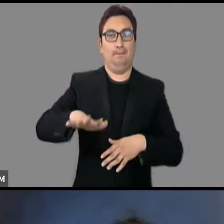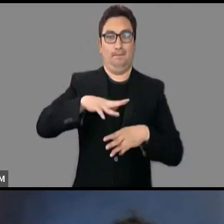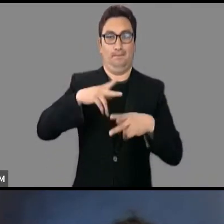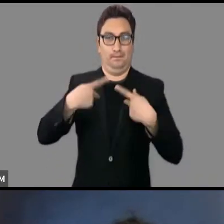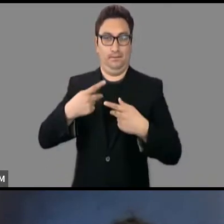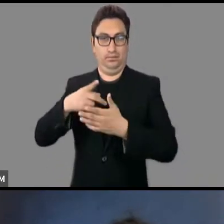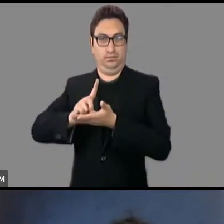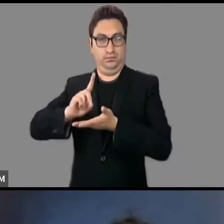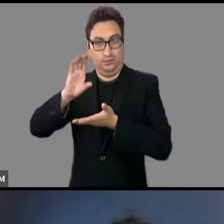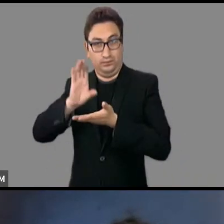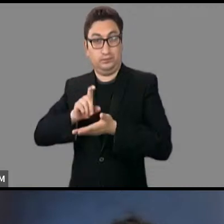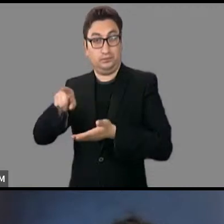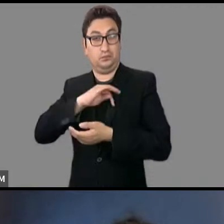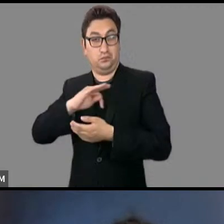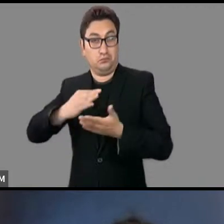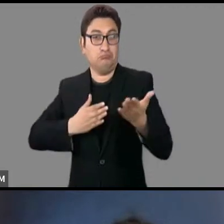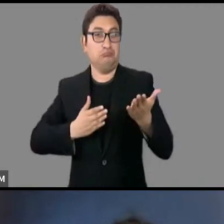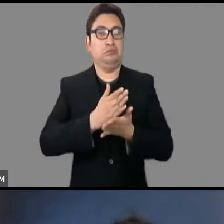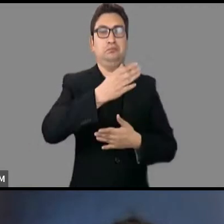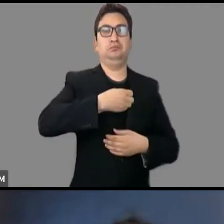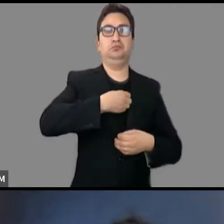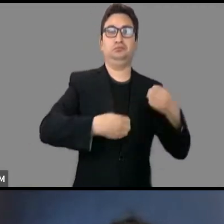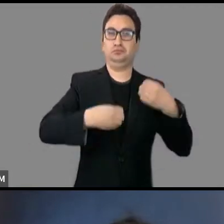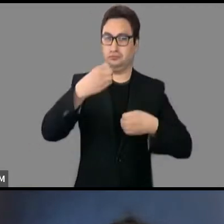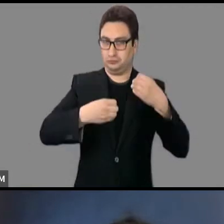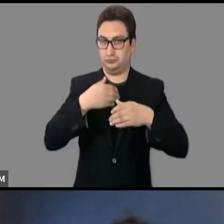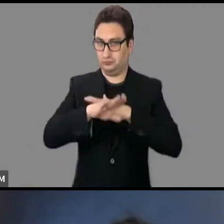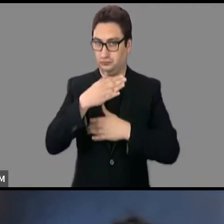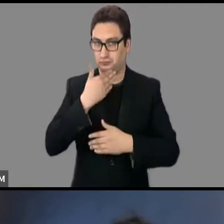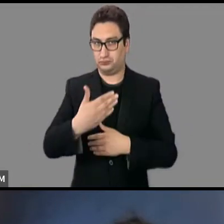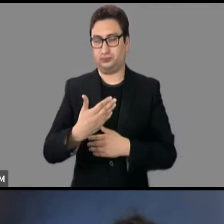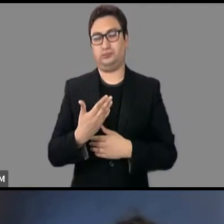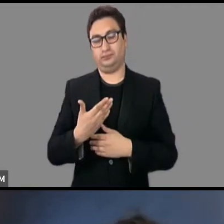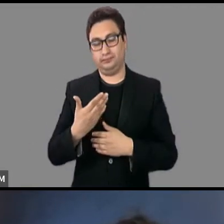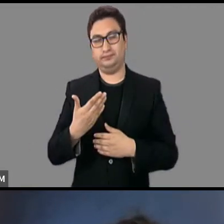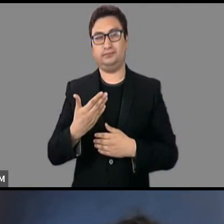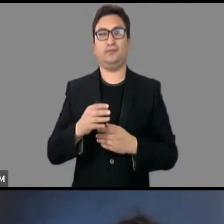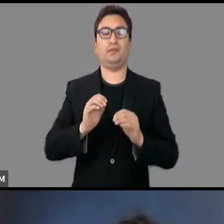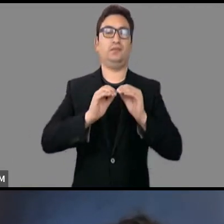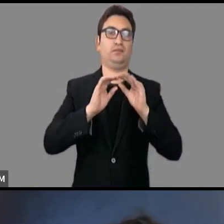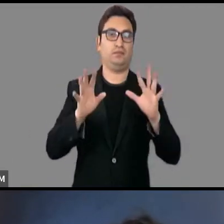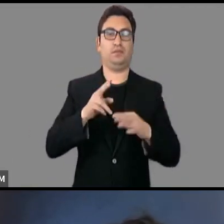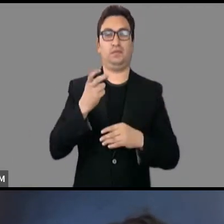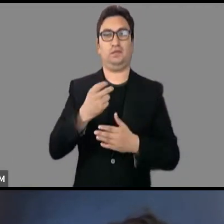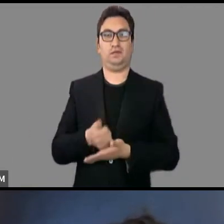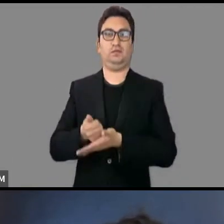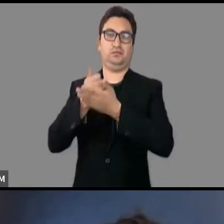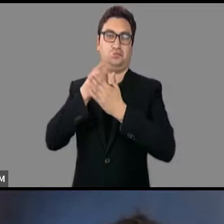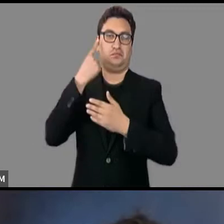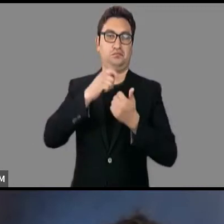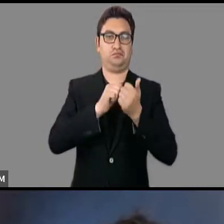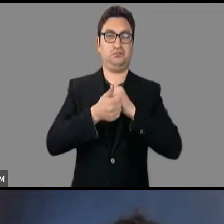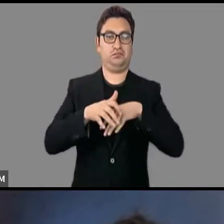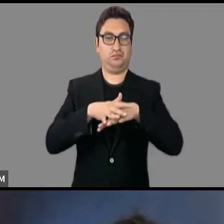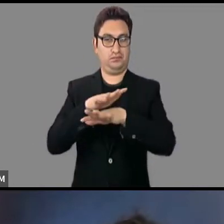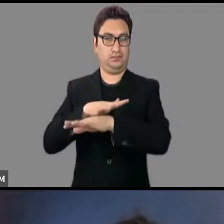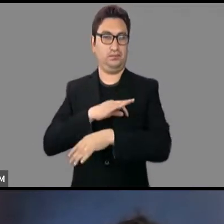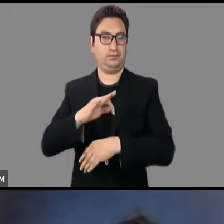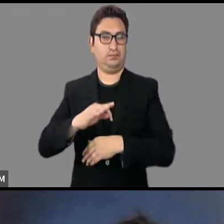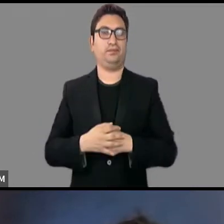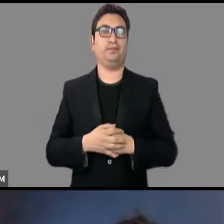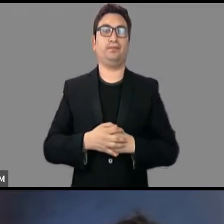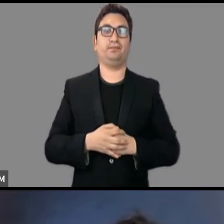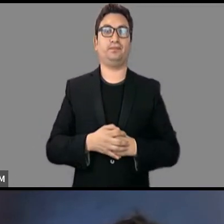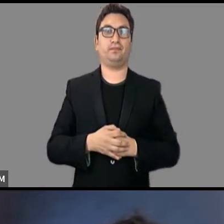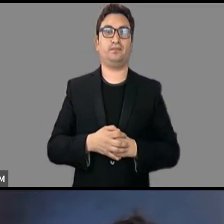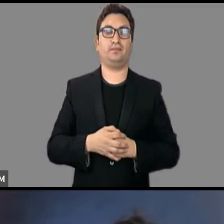este acceso pleno a las Cortes, sin lugar a duda, puede ser esta herramienta de transformación, ¿no? Entonces, ¿qué implica este